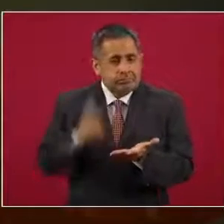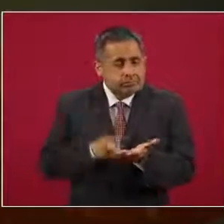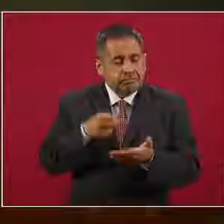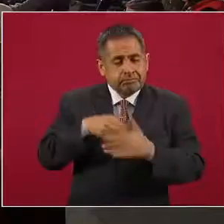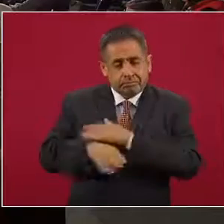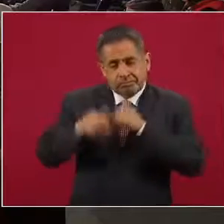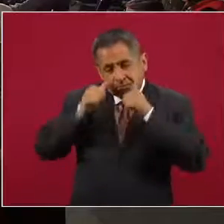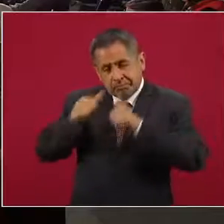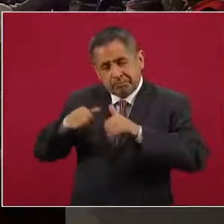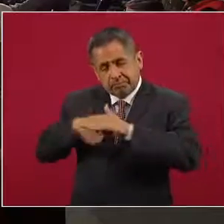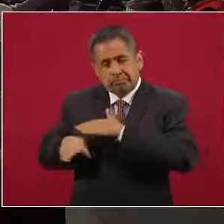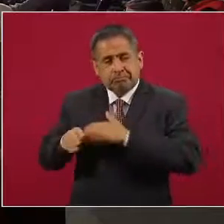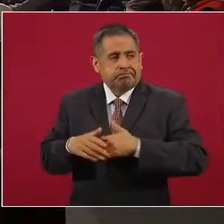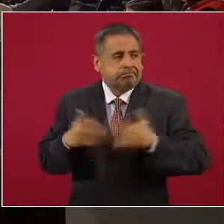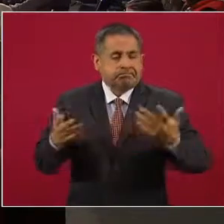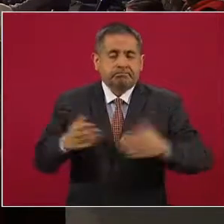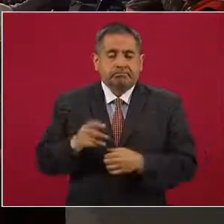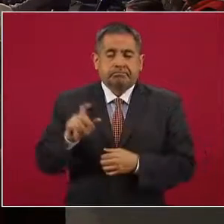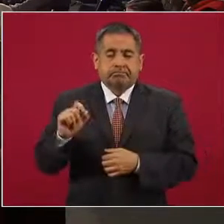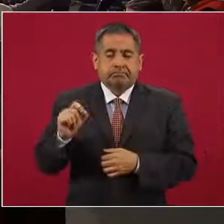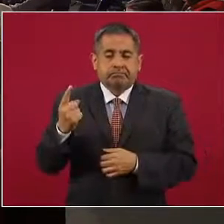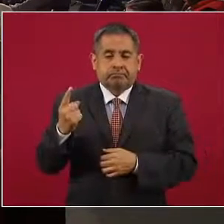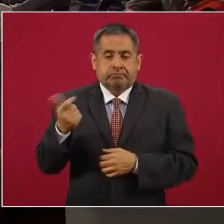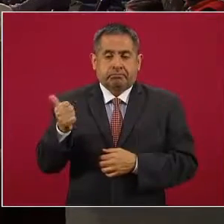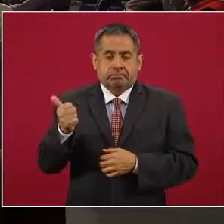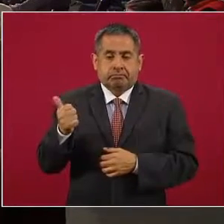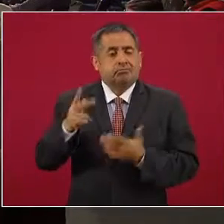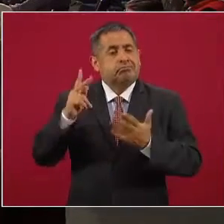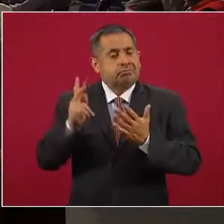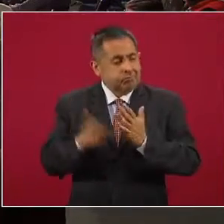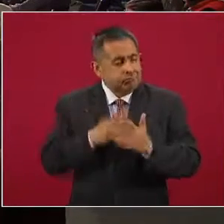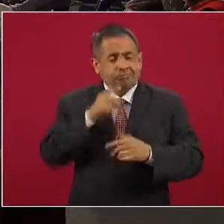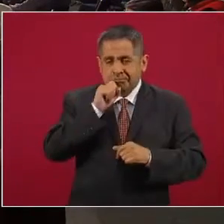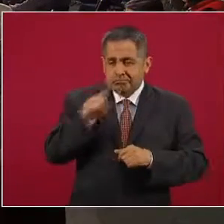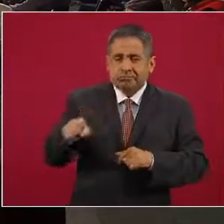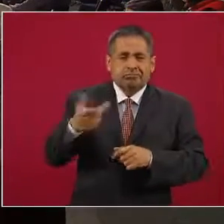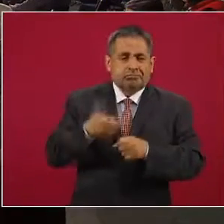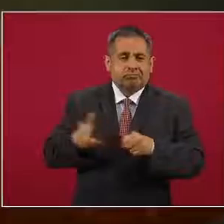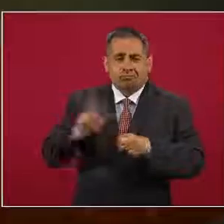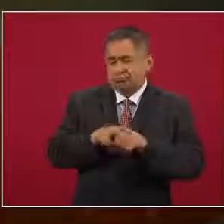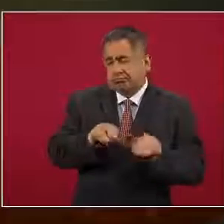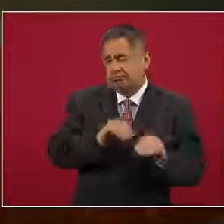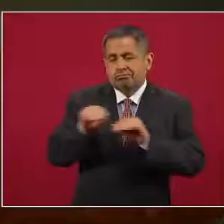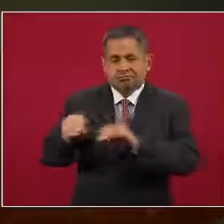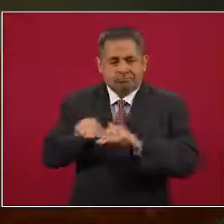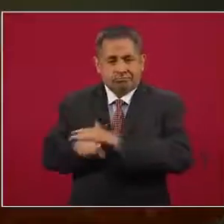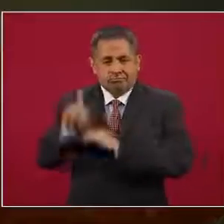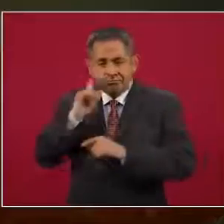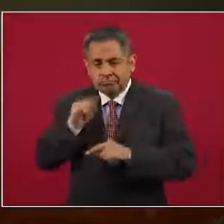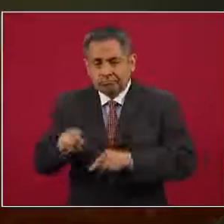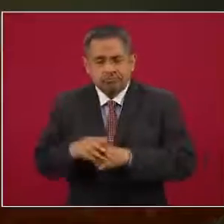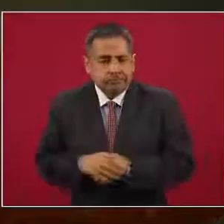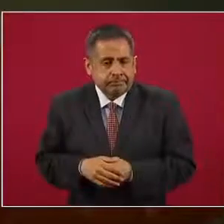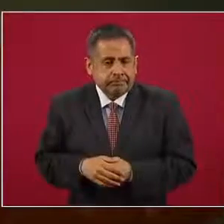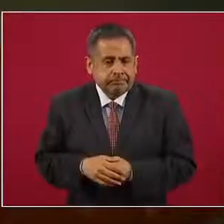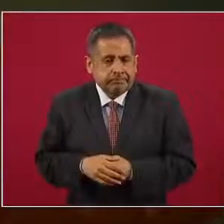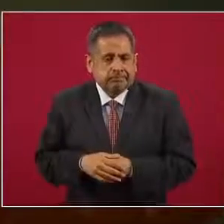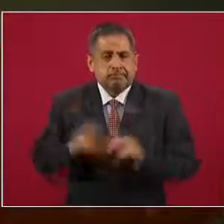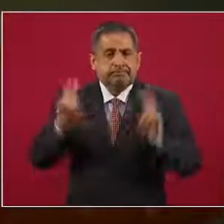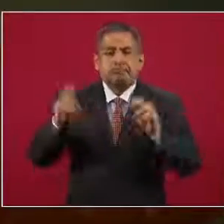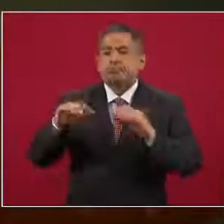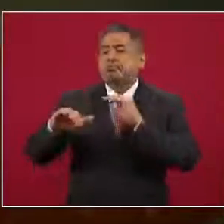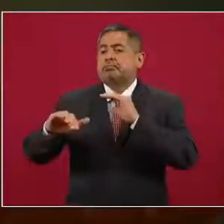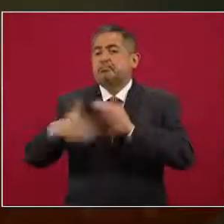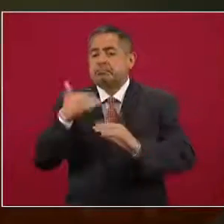Finalmente, el 21 de agosto es ingresada nuevamente a este hospital. Nos llega